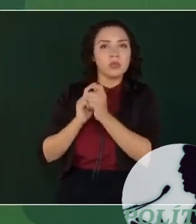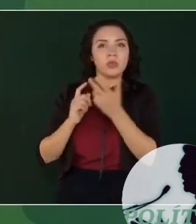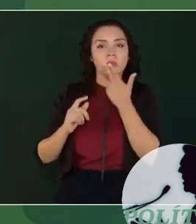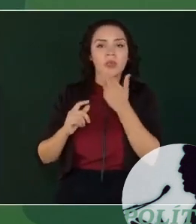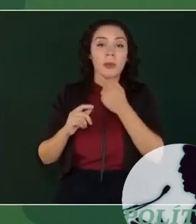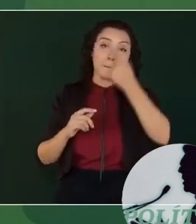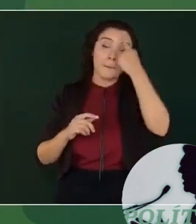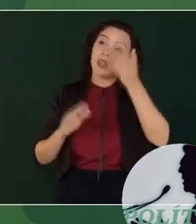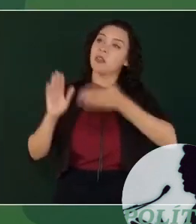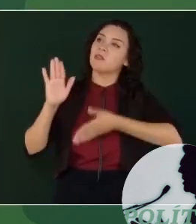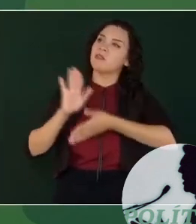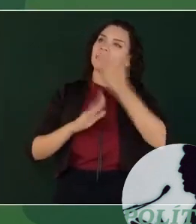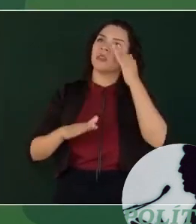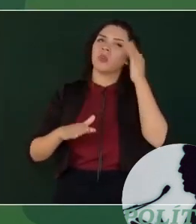ir